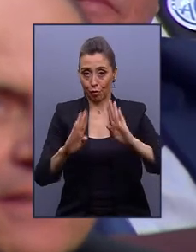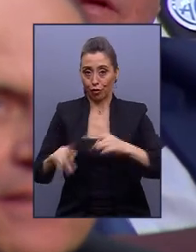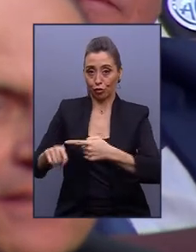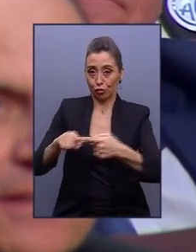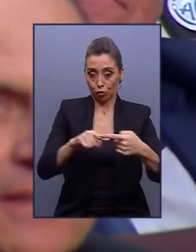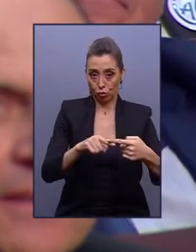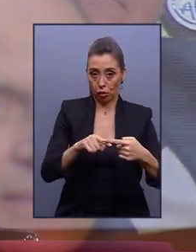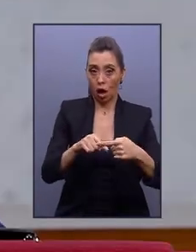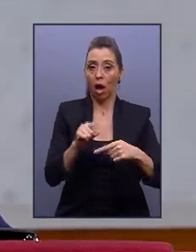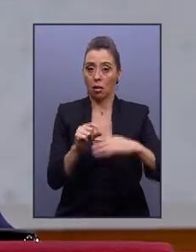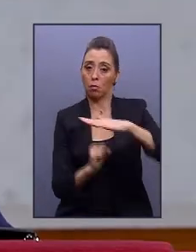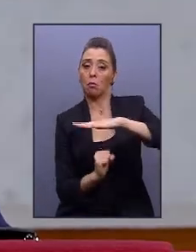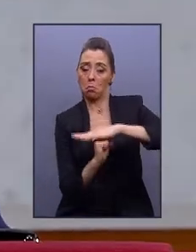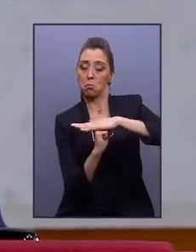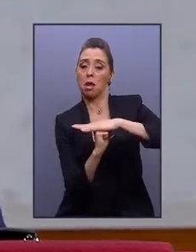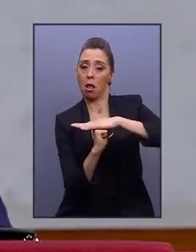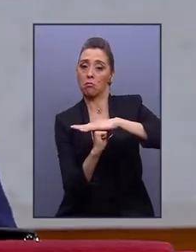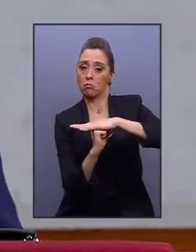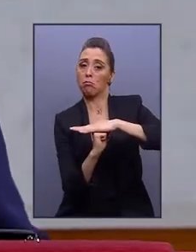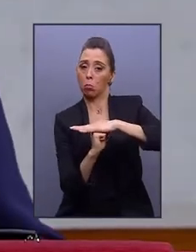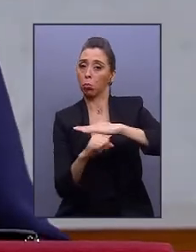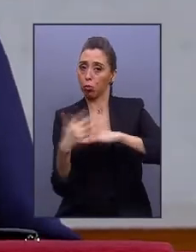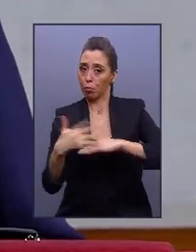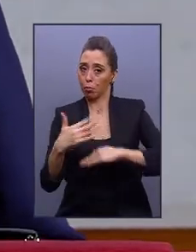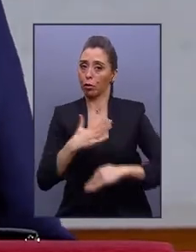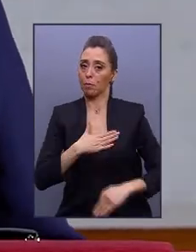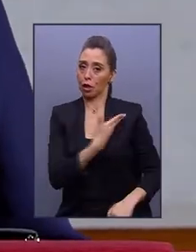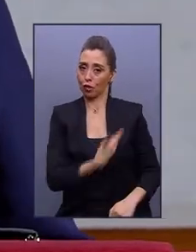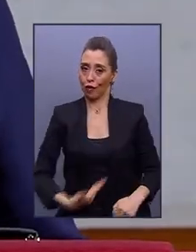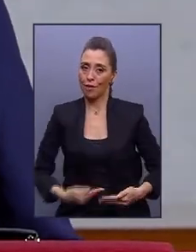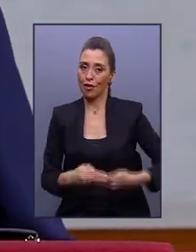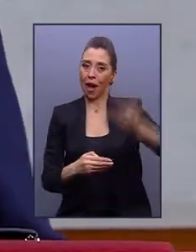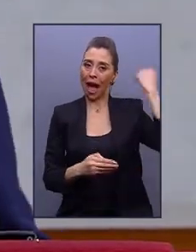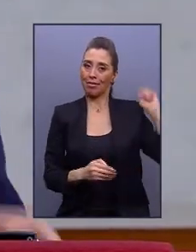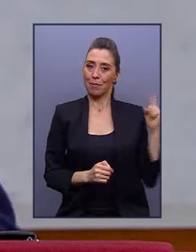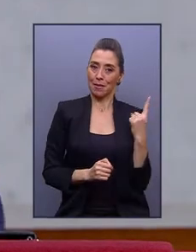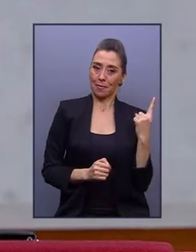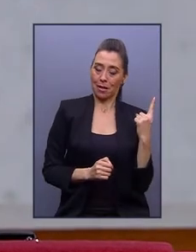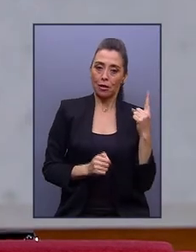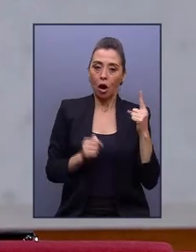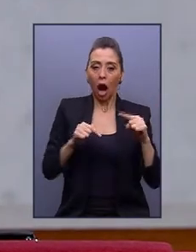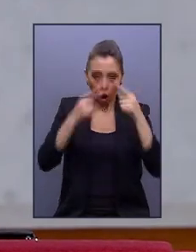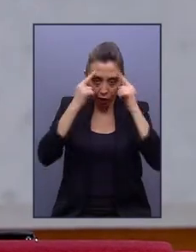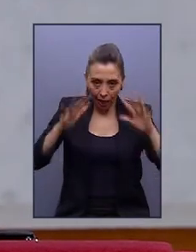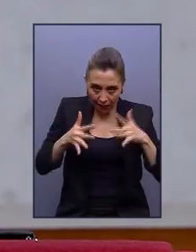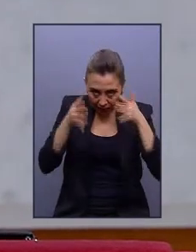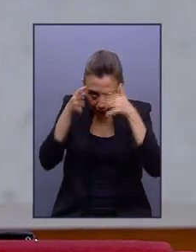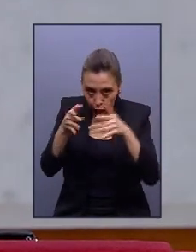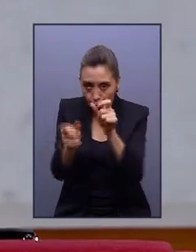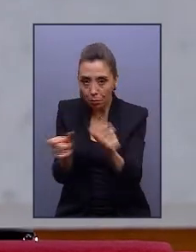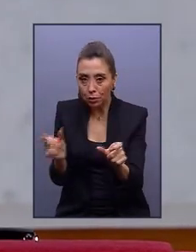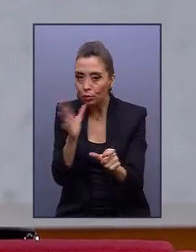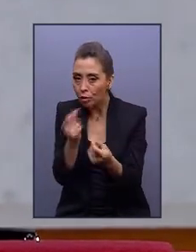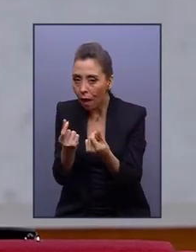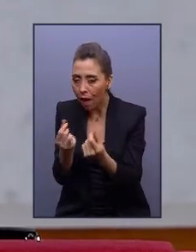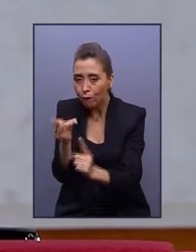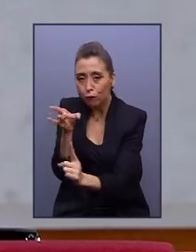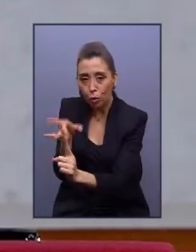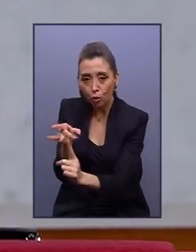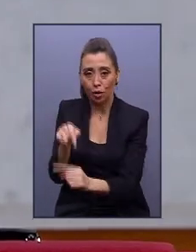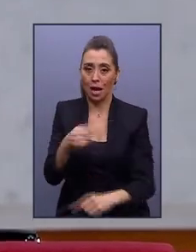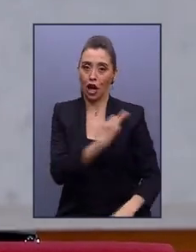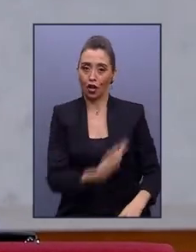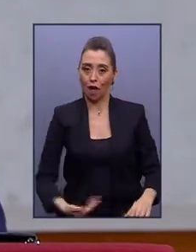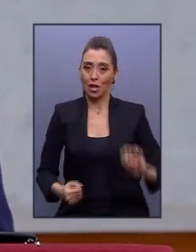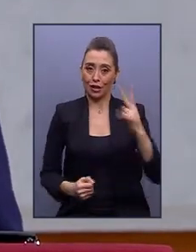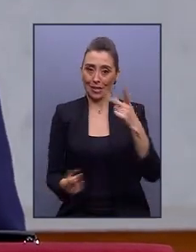La protección social fue un eje muy importante de mi gobierno anterior y enfocamos los esfuerzos en los más vulnerables. En este